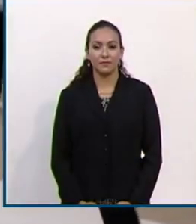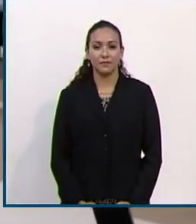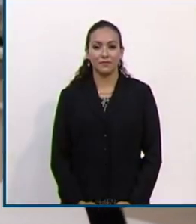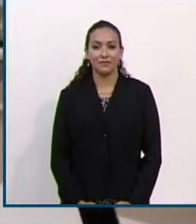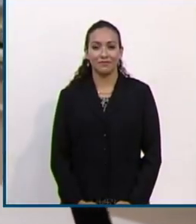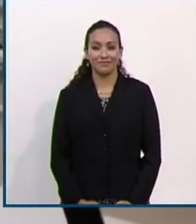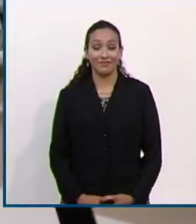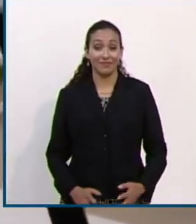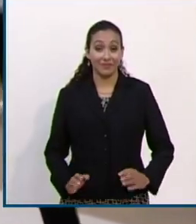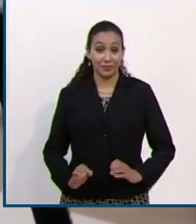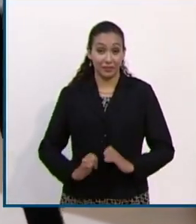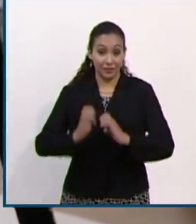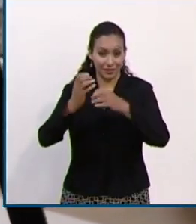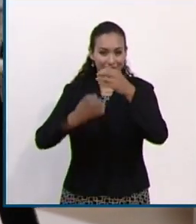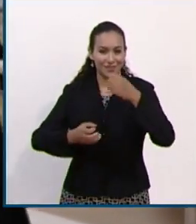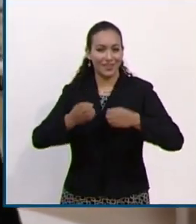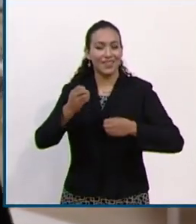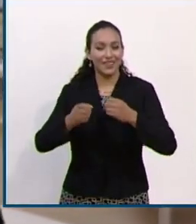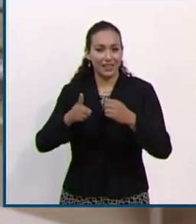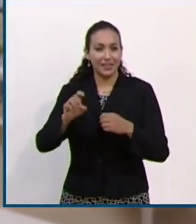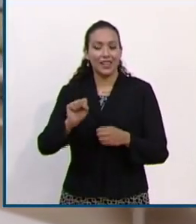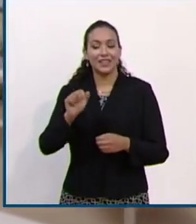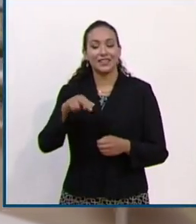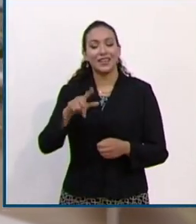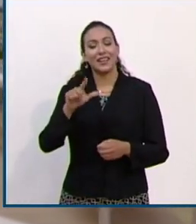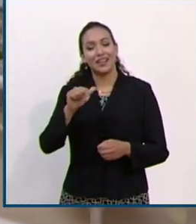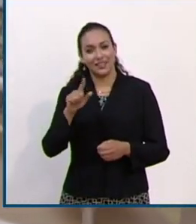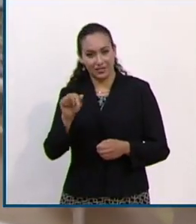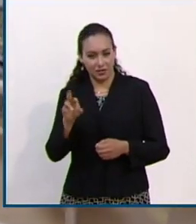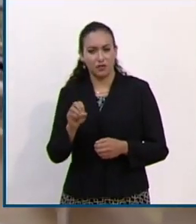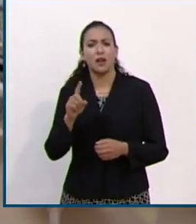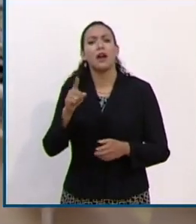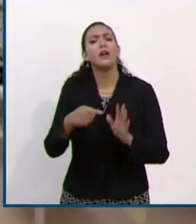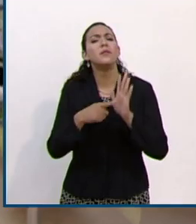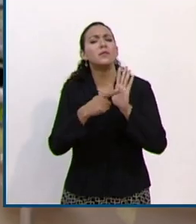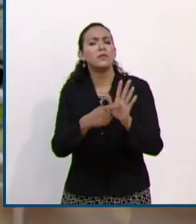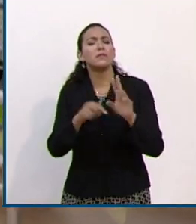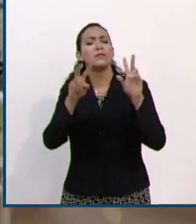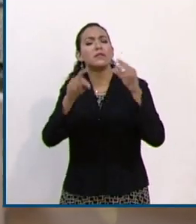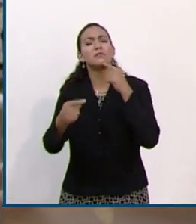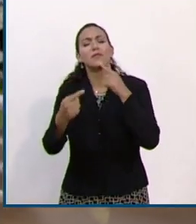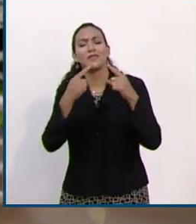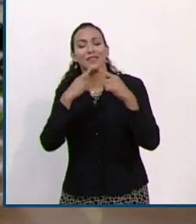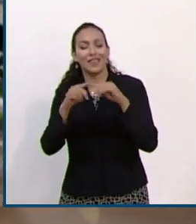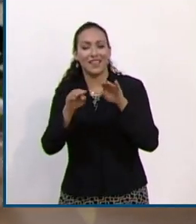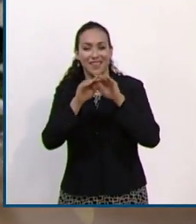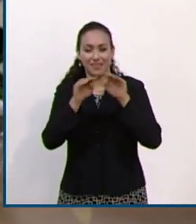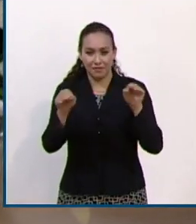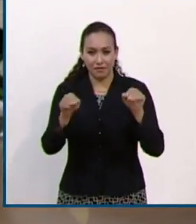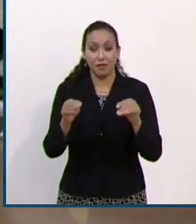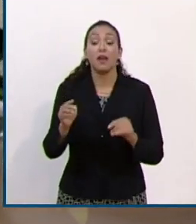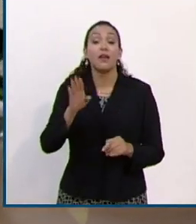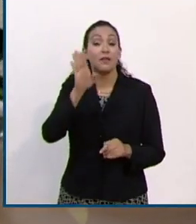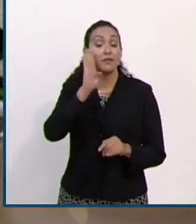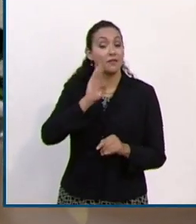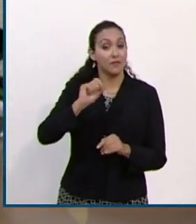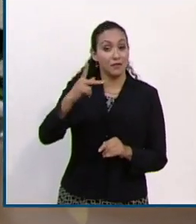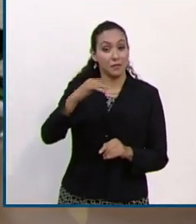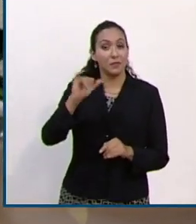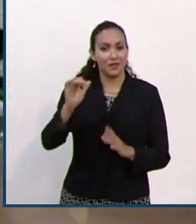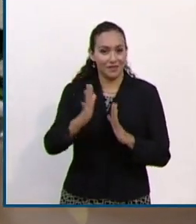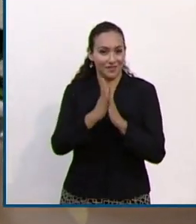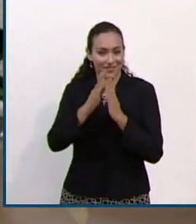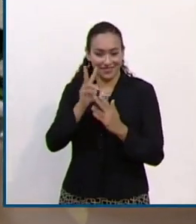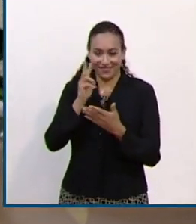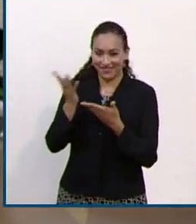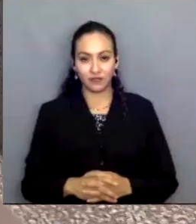Y en el Palacio de Justicia de San Lázaro se llevó a cabo un conversatorio sobre igualdad en el que participó la ministra presidenta Norma Lucía Piña Hernández.